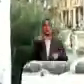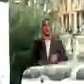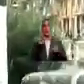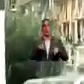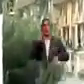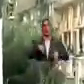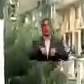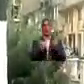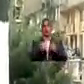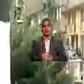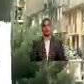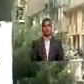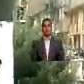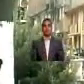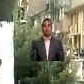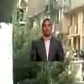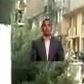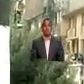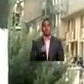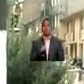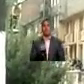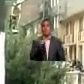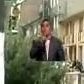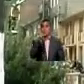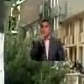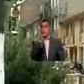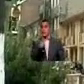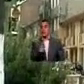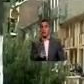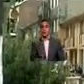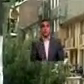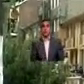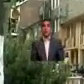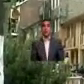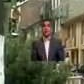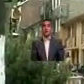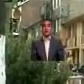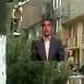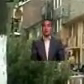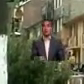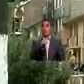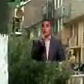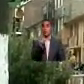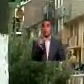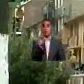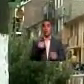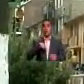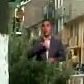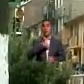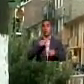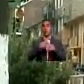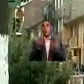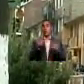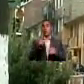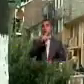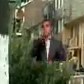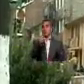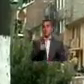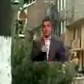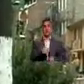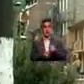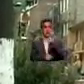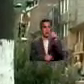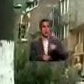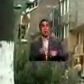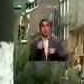algunos daños, una pequeña cuartería. Se cuarteó un poquito, como nosotros llamamos, ¿no?, popularmente.